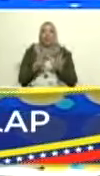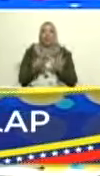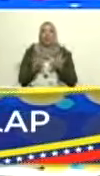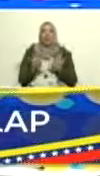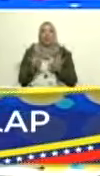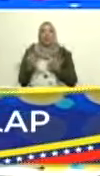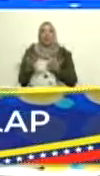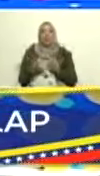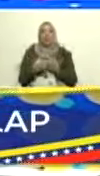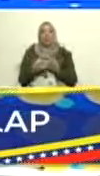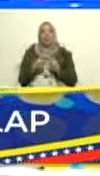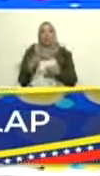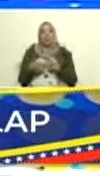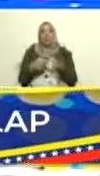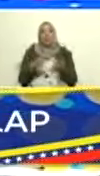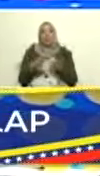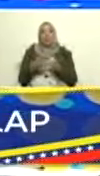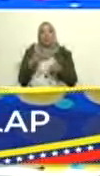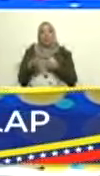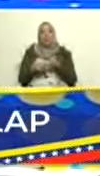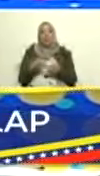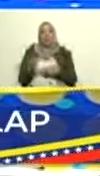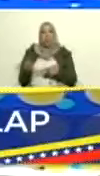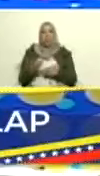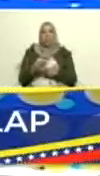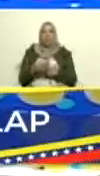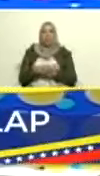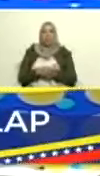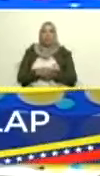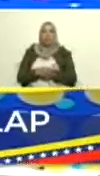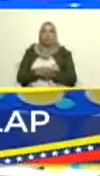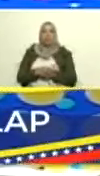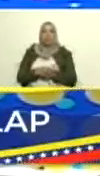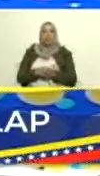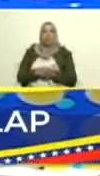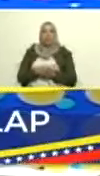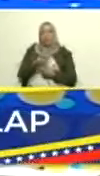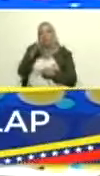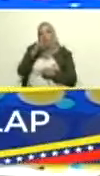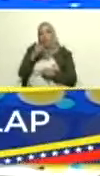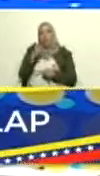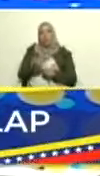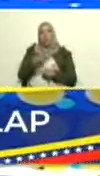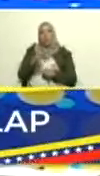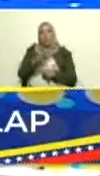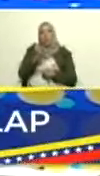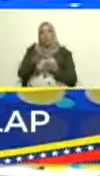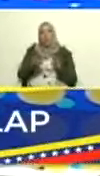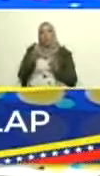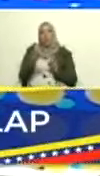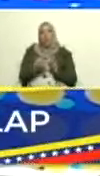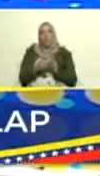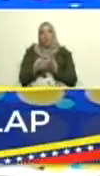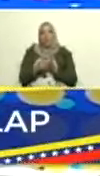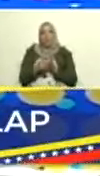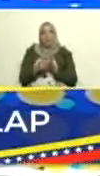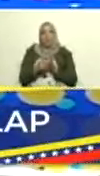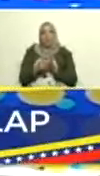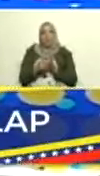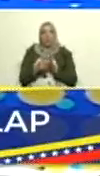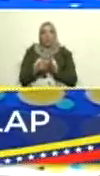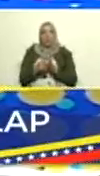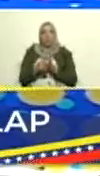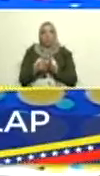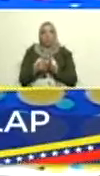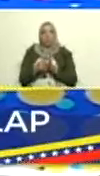17.996 productivos, producían algo. Este año la meta es llegar a 27.000 CLAP